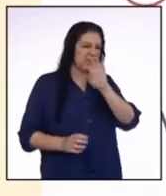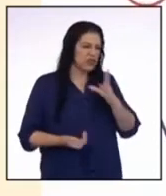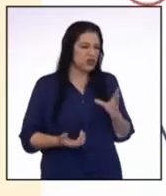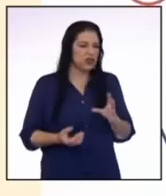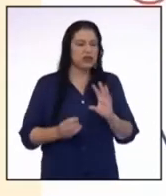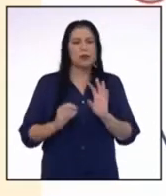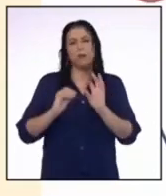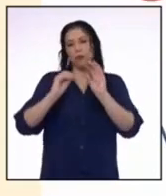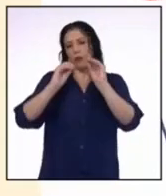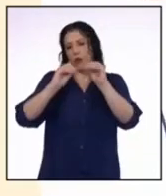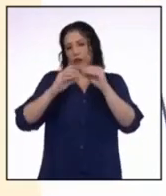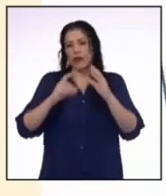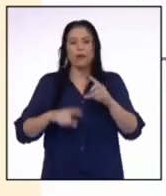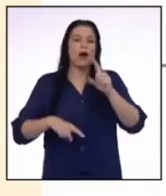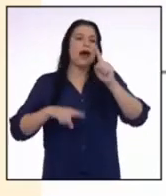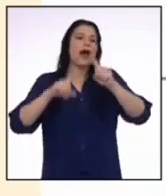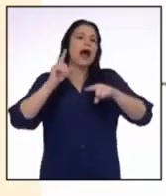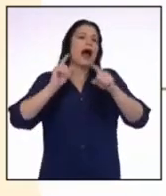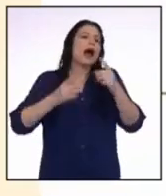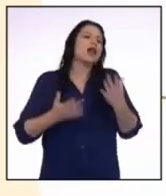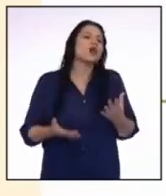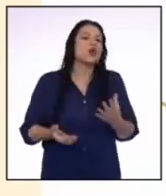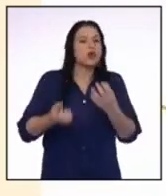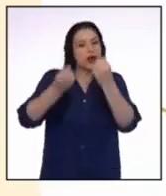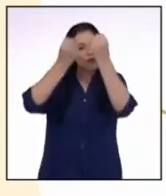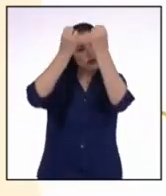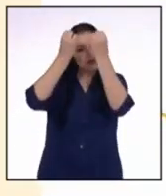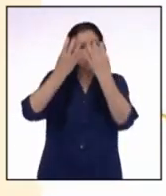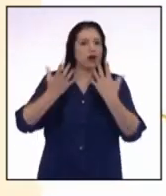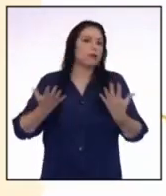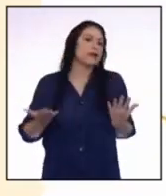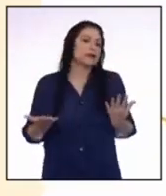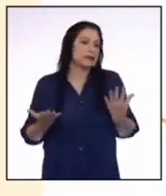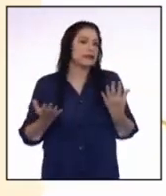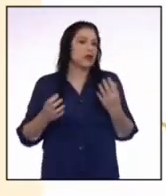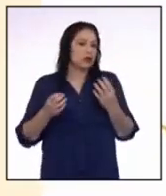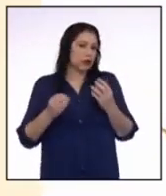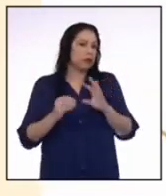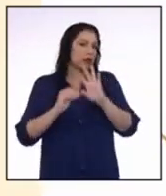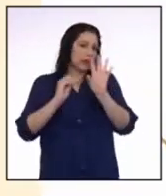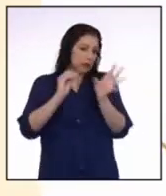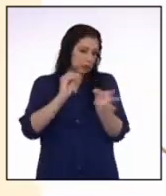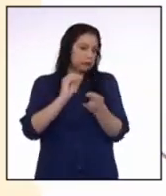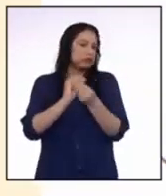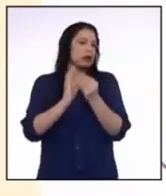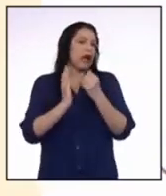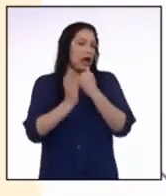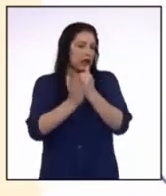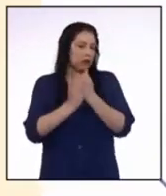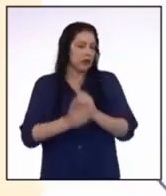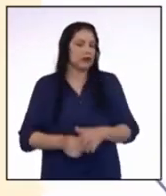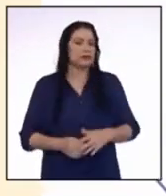donde colocaremos algún tipo de información complementaria.